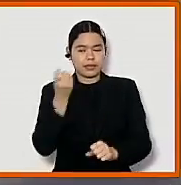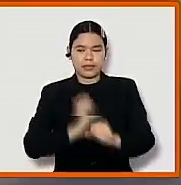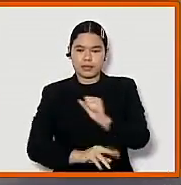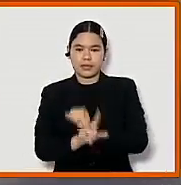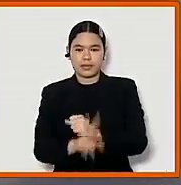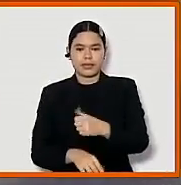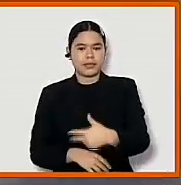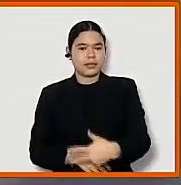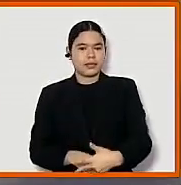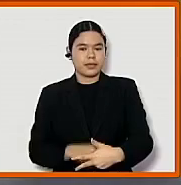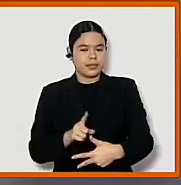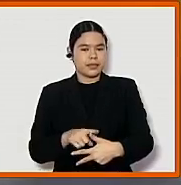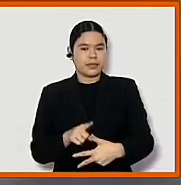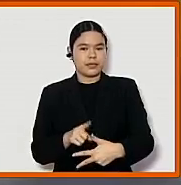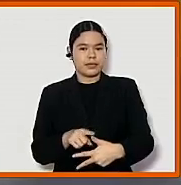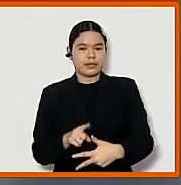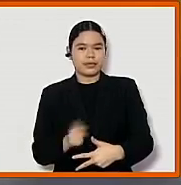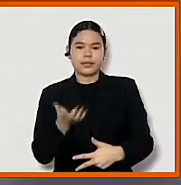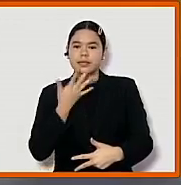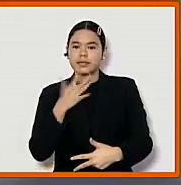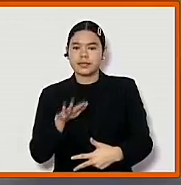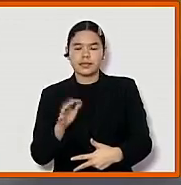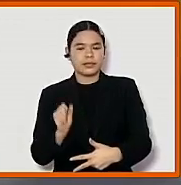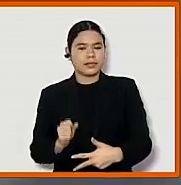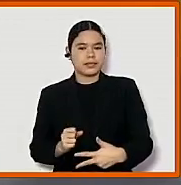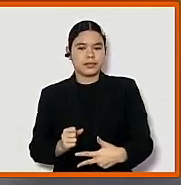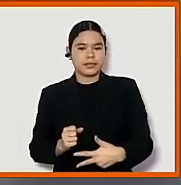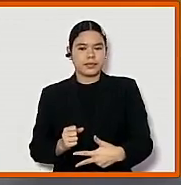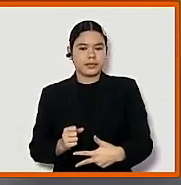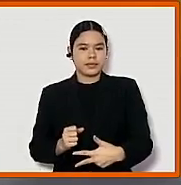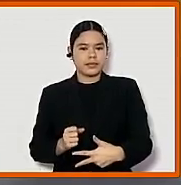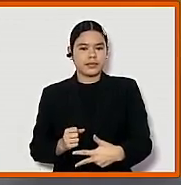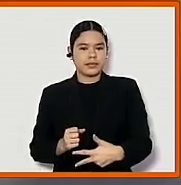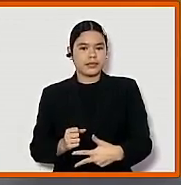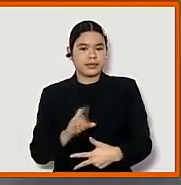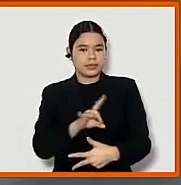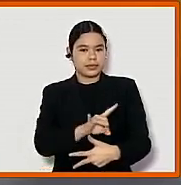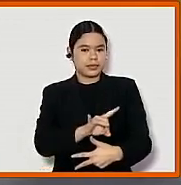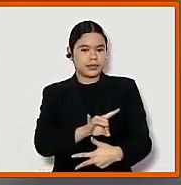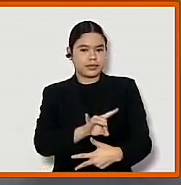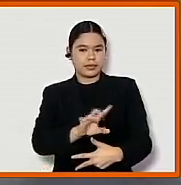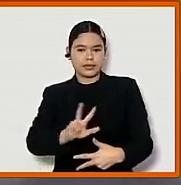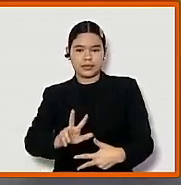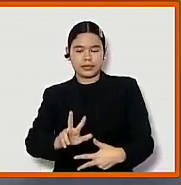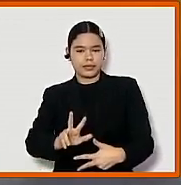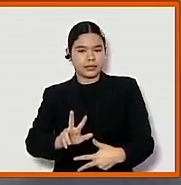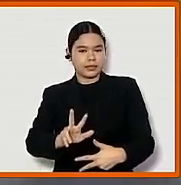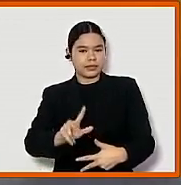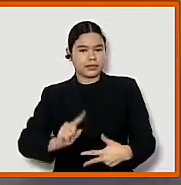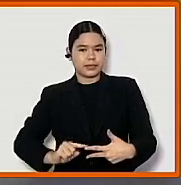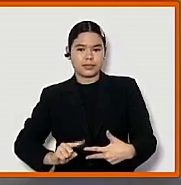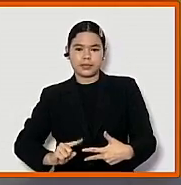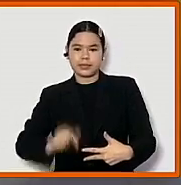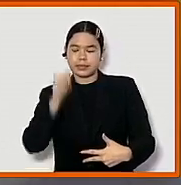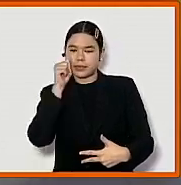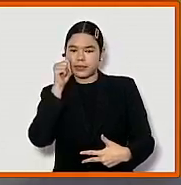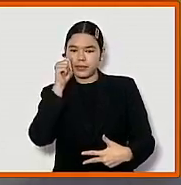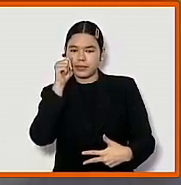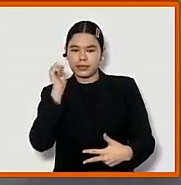3. Primer número ganador, muchísima suerte. Este es el 83. Segundo número ganador,